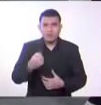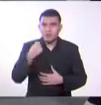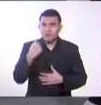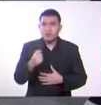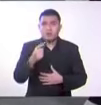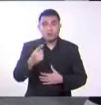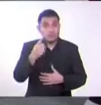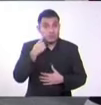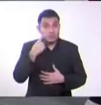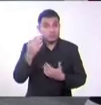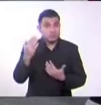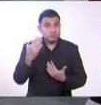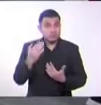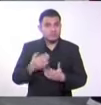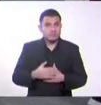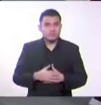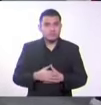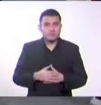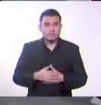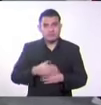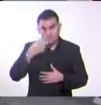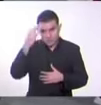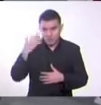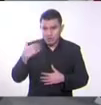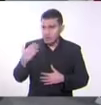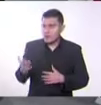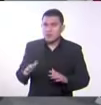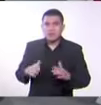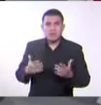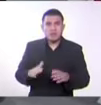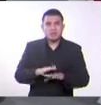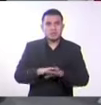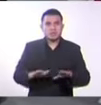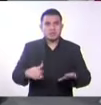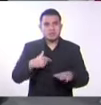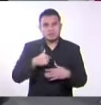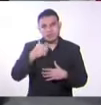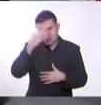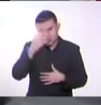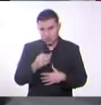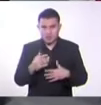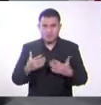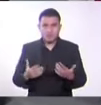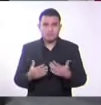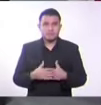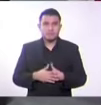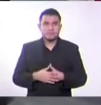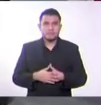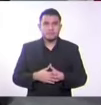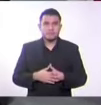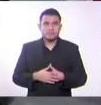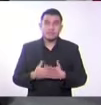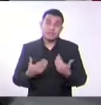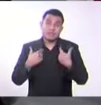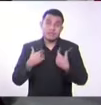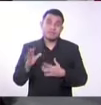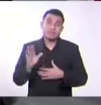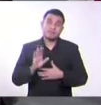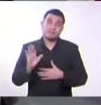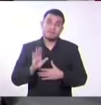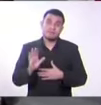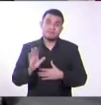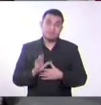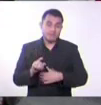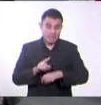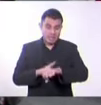debes respetarlo. Oye, Mayra, para terminar, yo creo que ya nos tenemos que ir despidiendo. El